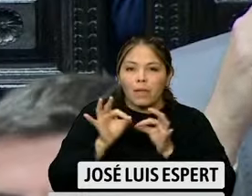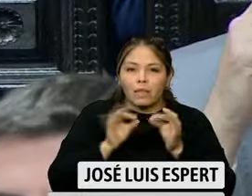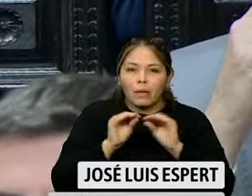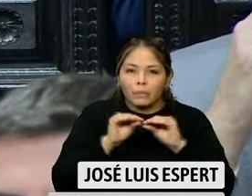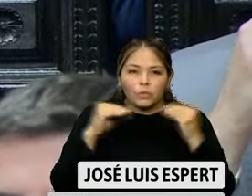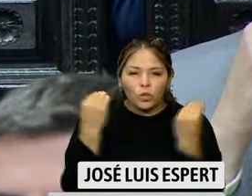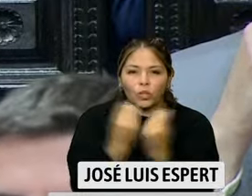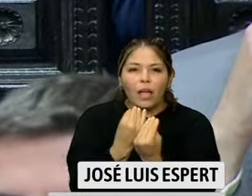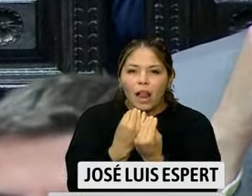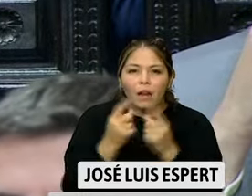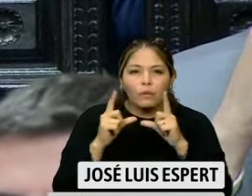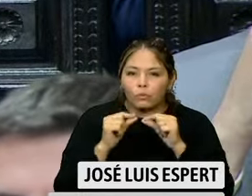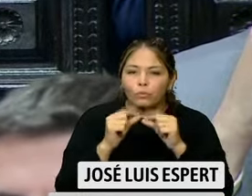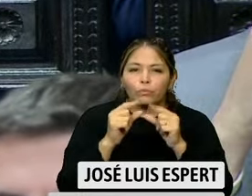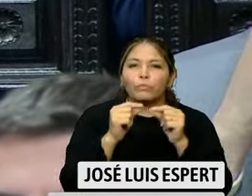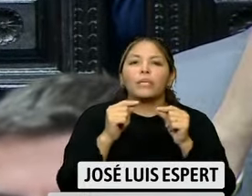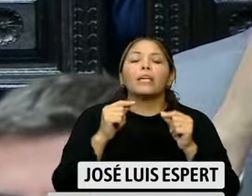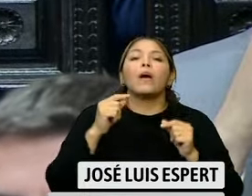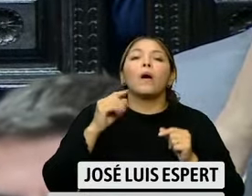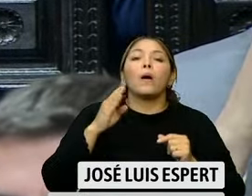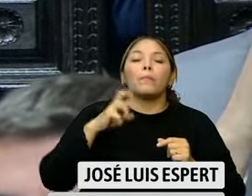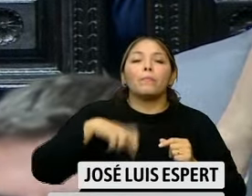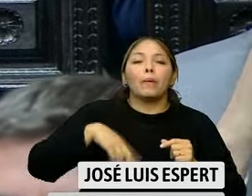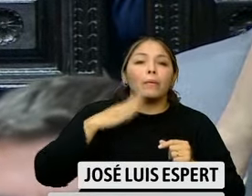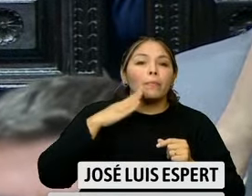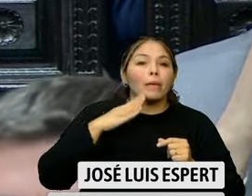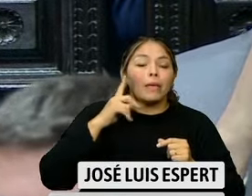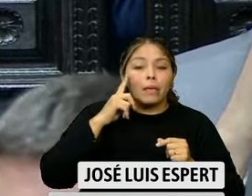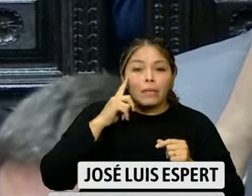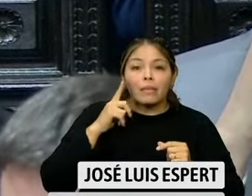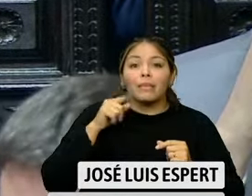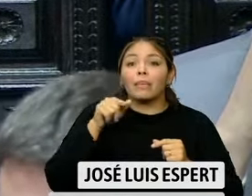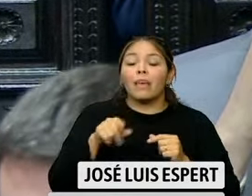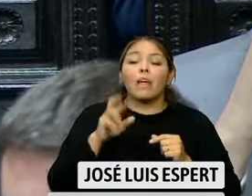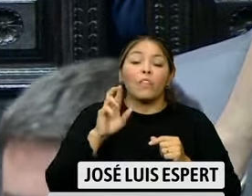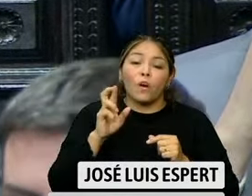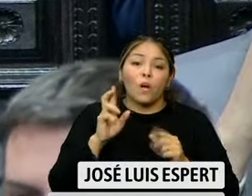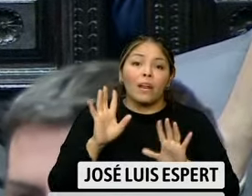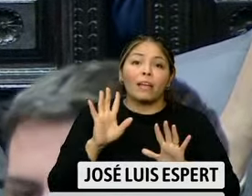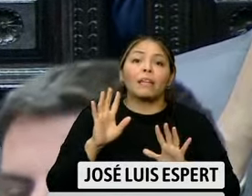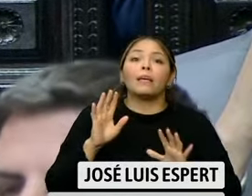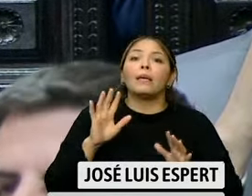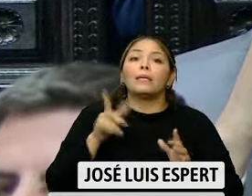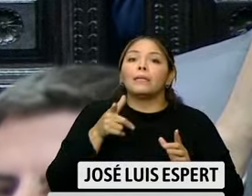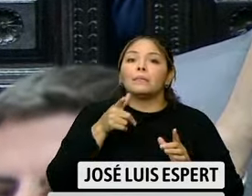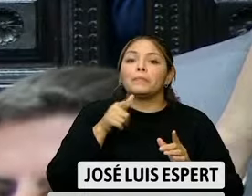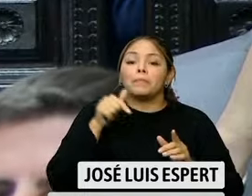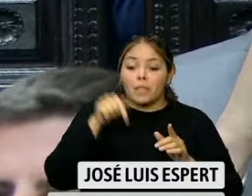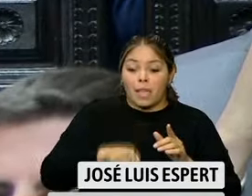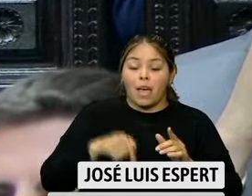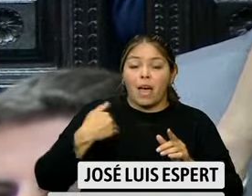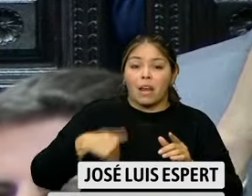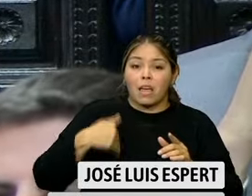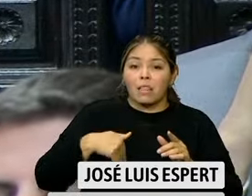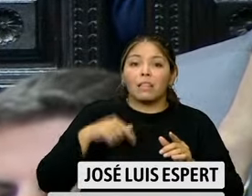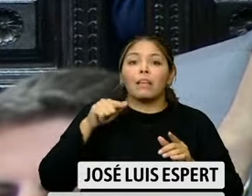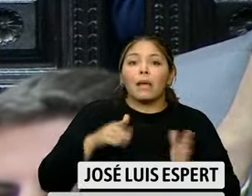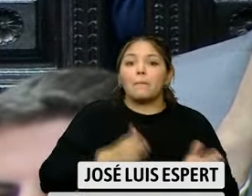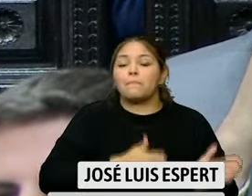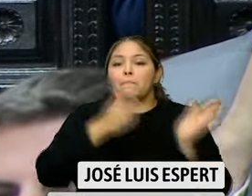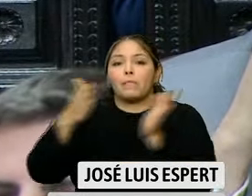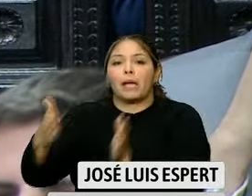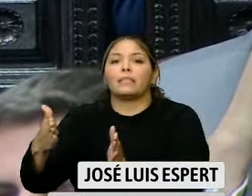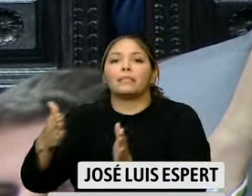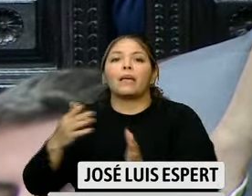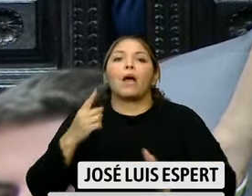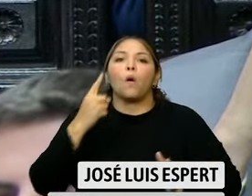veces el pbi Per cápita de cada país en vez de simplemente en dólares nos quedaría que en Argentina pasaría a ser